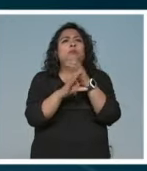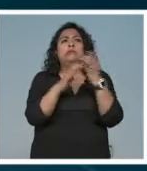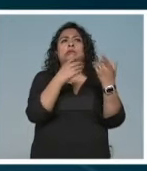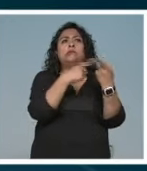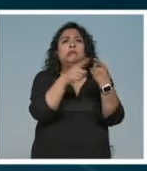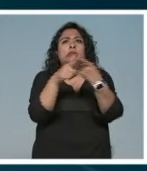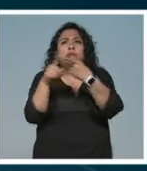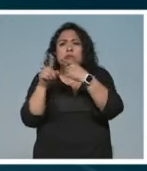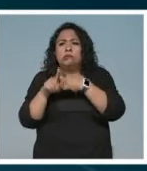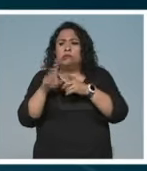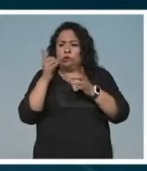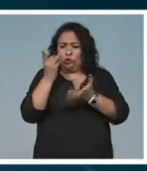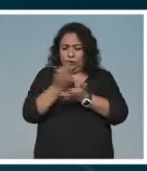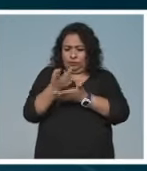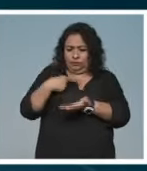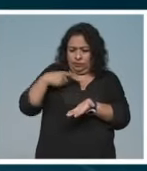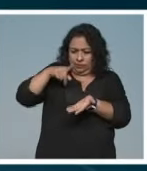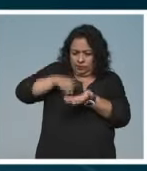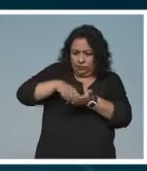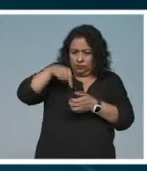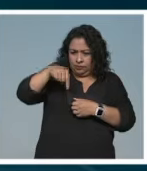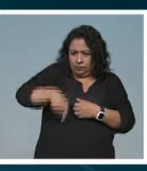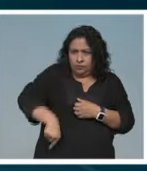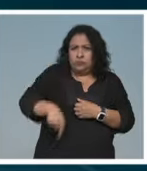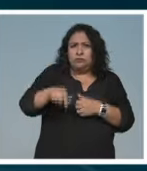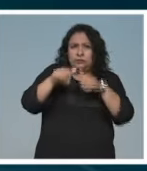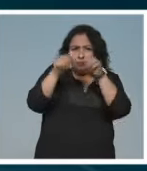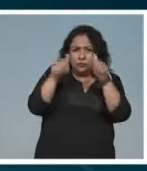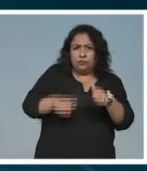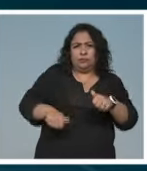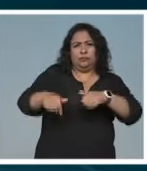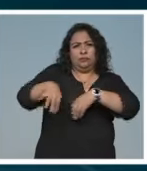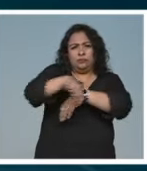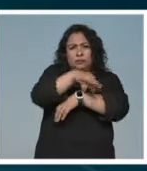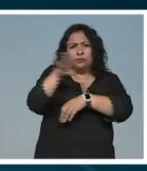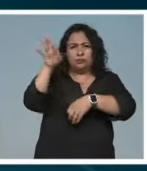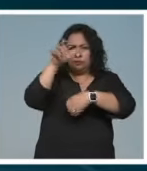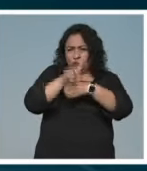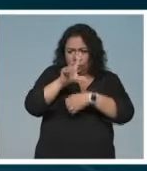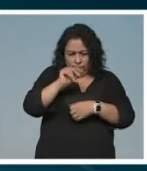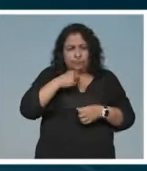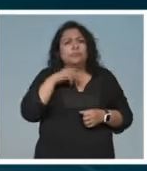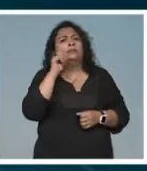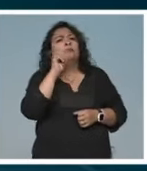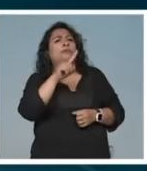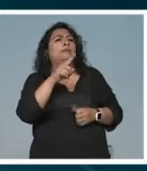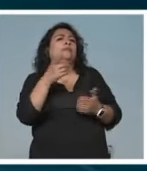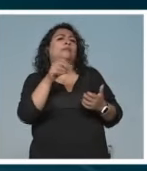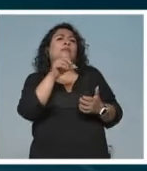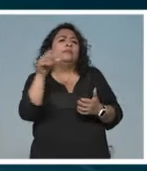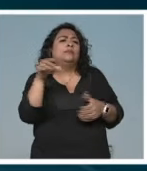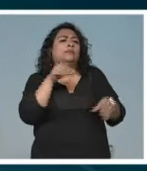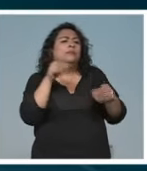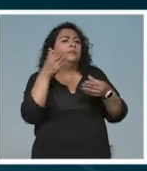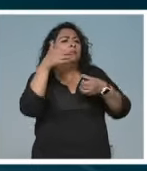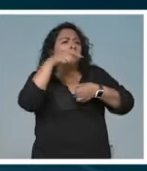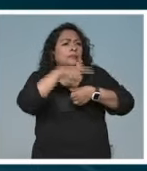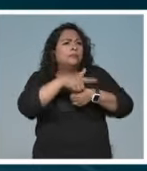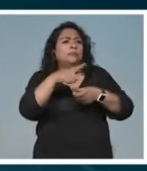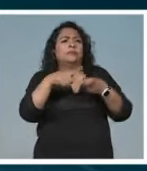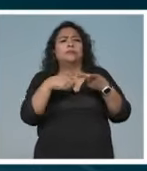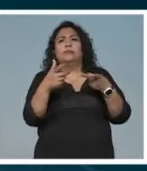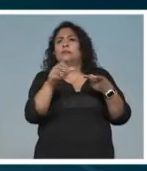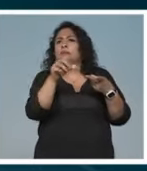solo dentro del arte, la arquitectura, la cultura, sino también pues, en términos de movimientos sociales,